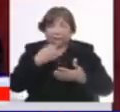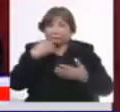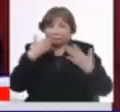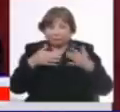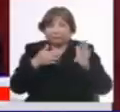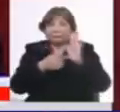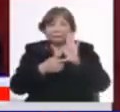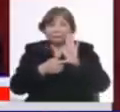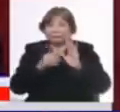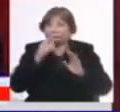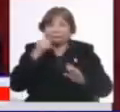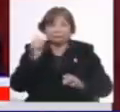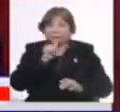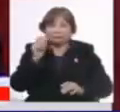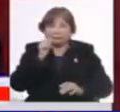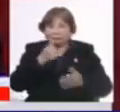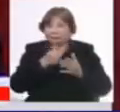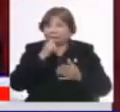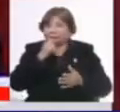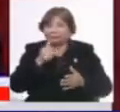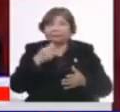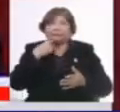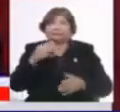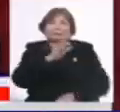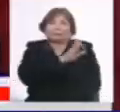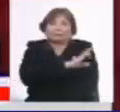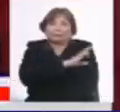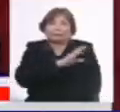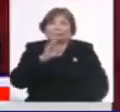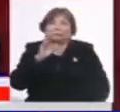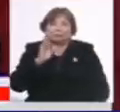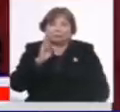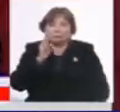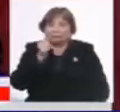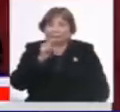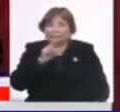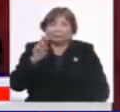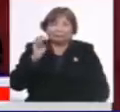está demostrado que no es así, que es la fiscal Barreto la que